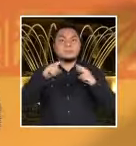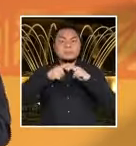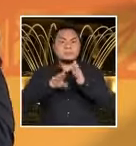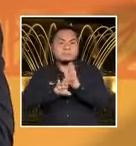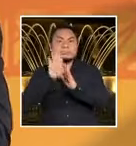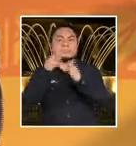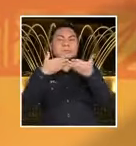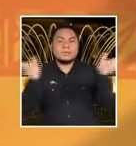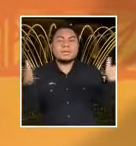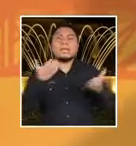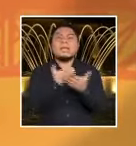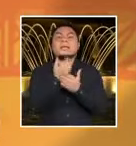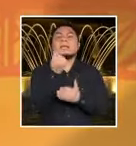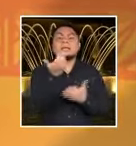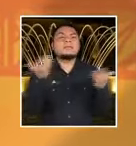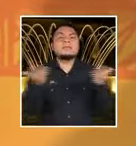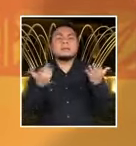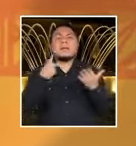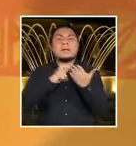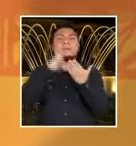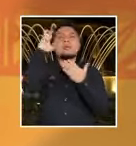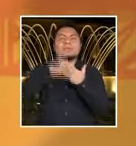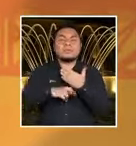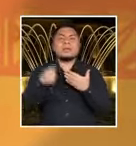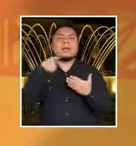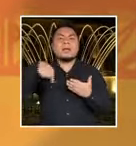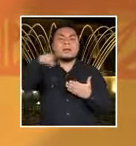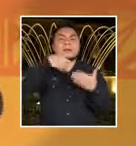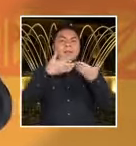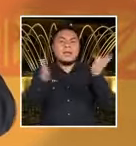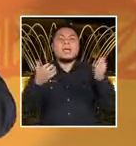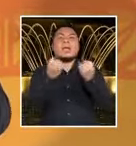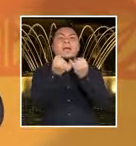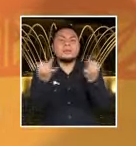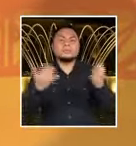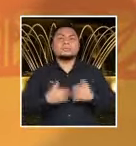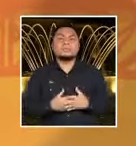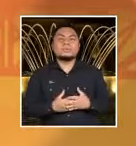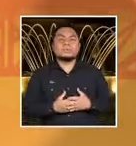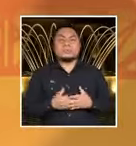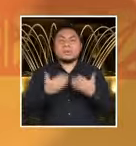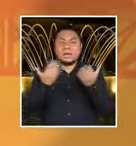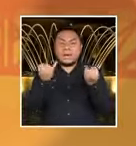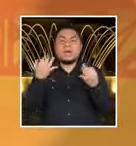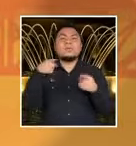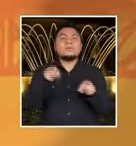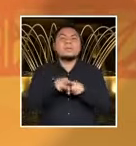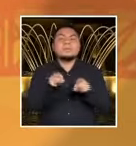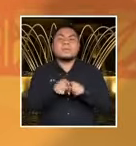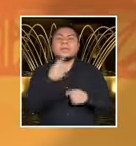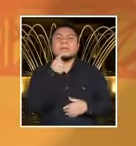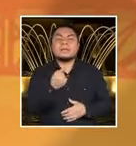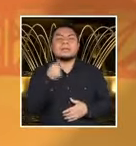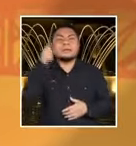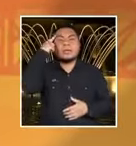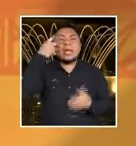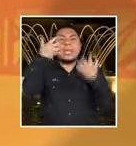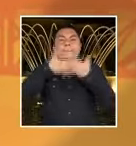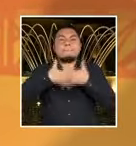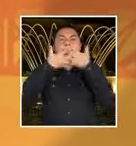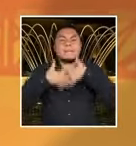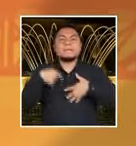reactivando la economía a través de los programas de Reactiva, que algunos han alcanzado incluso a las